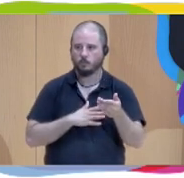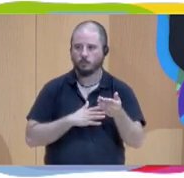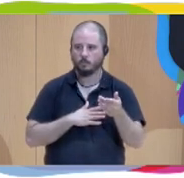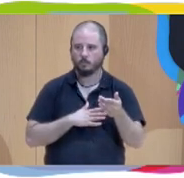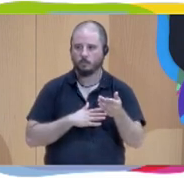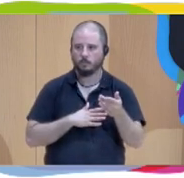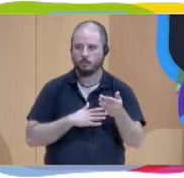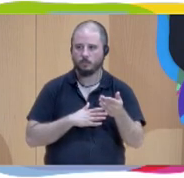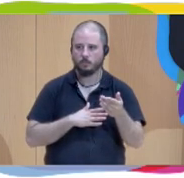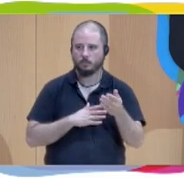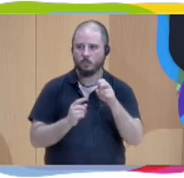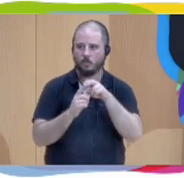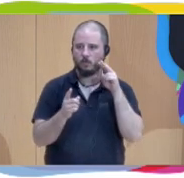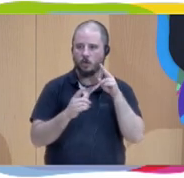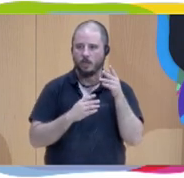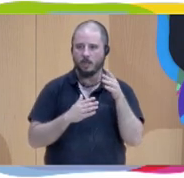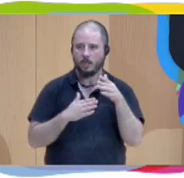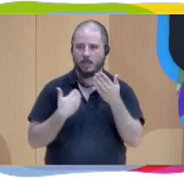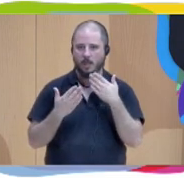este nuevo enfoque de trabajo.